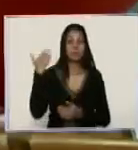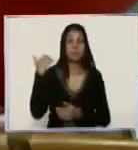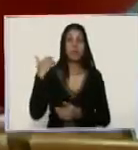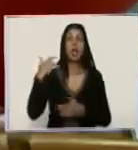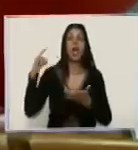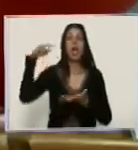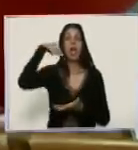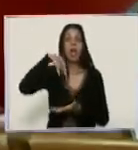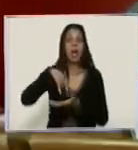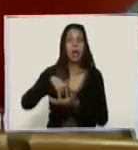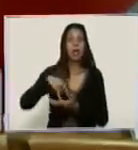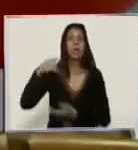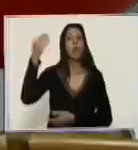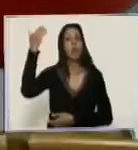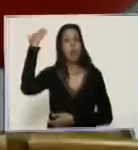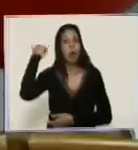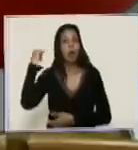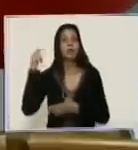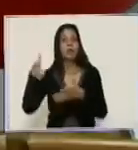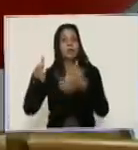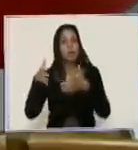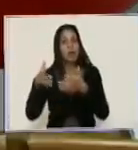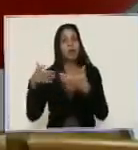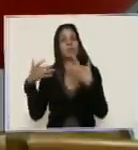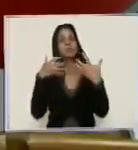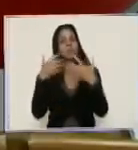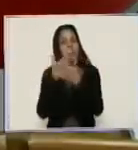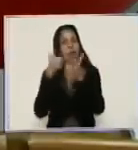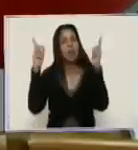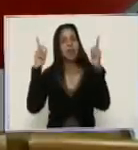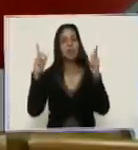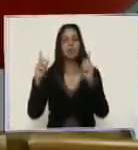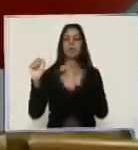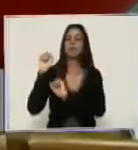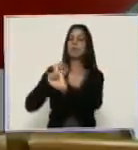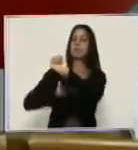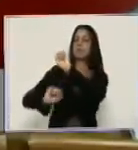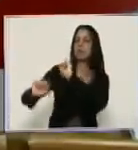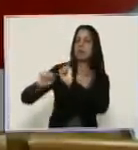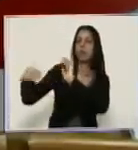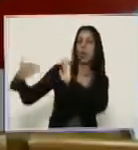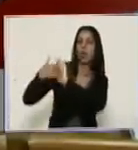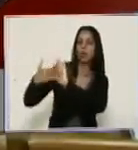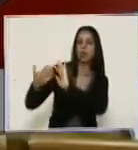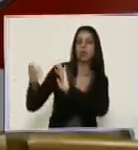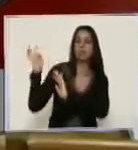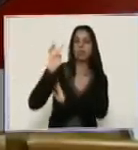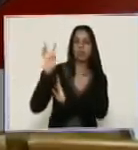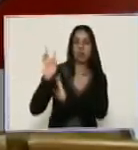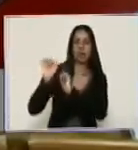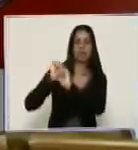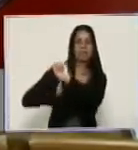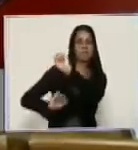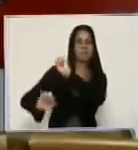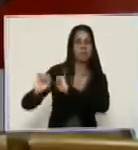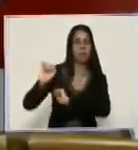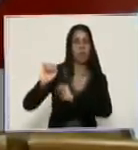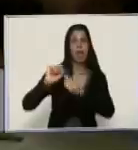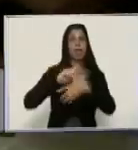Carabobo, Pichincha, Boyacá y Ayacucho, que serán defendidas ante cualquier amenaza injerencista.